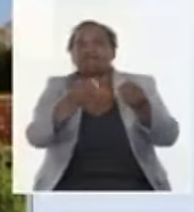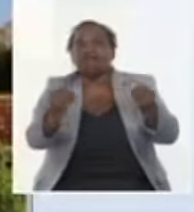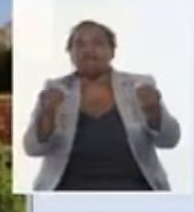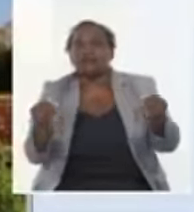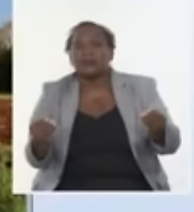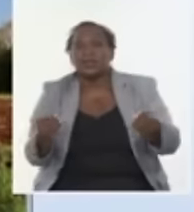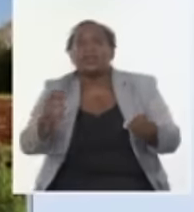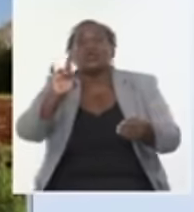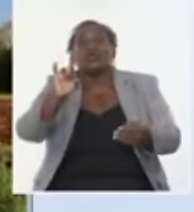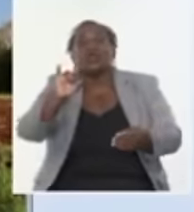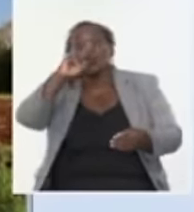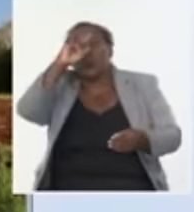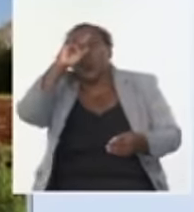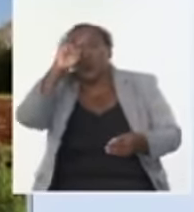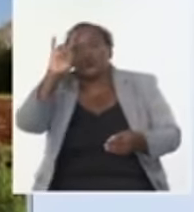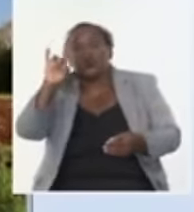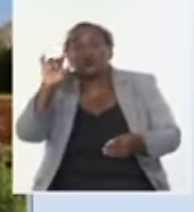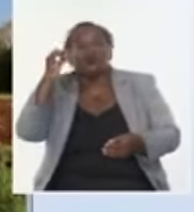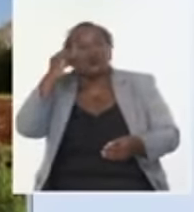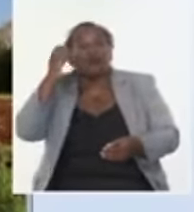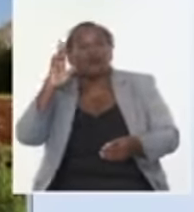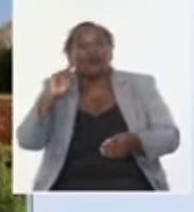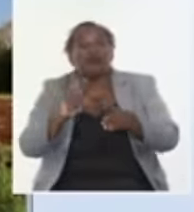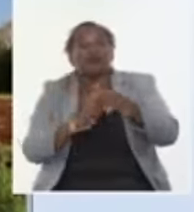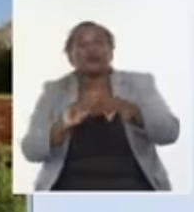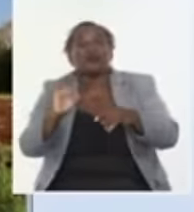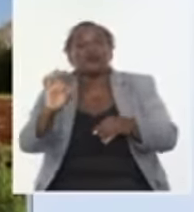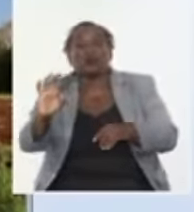y en la evaluación de su uso,